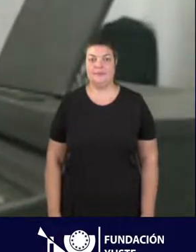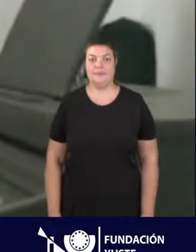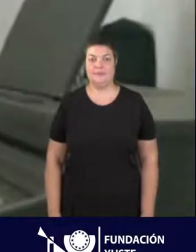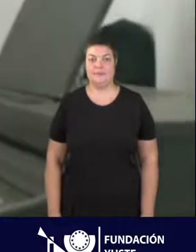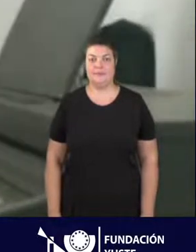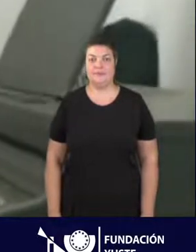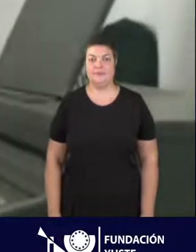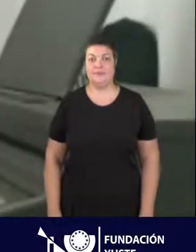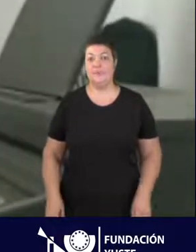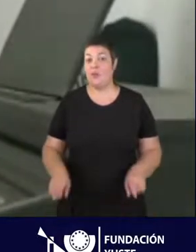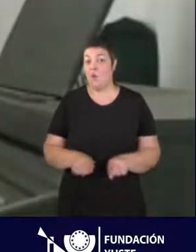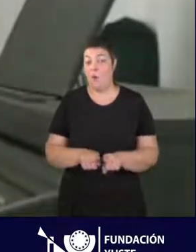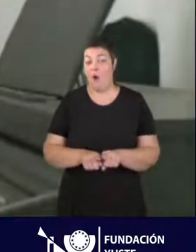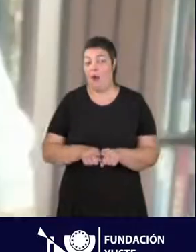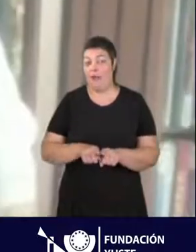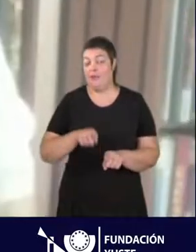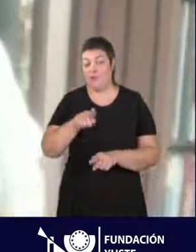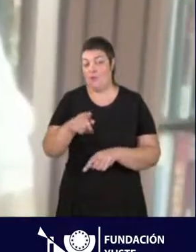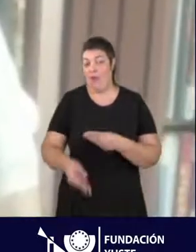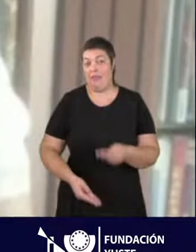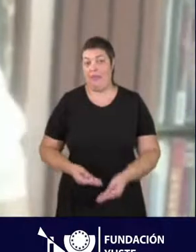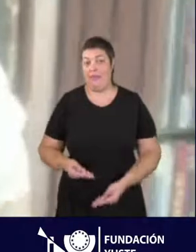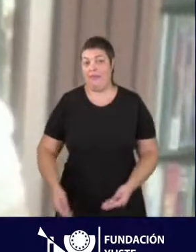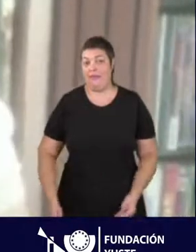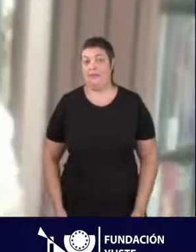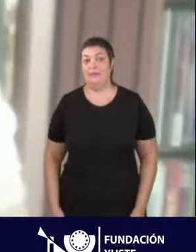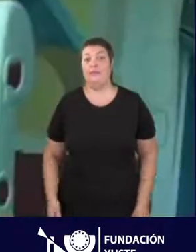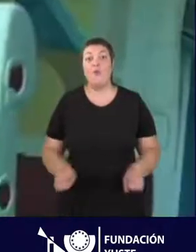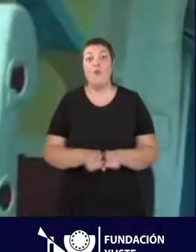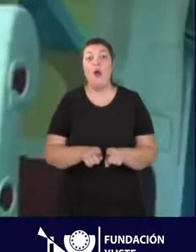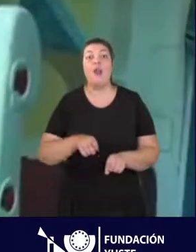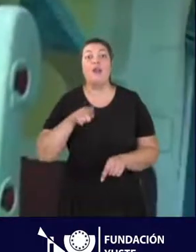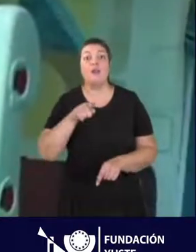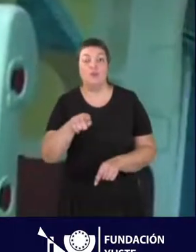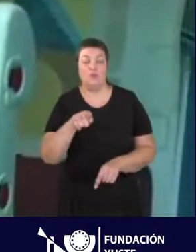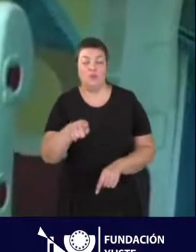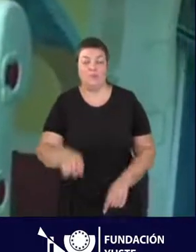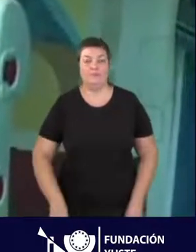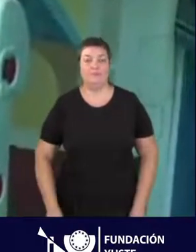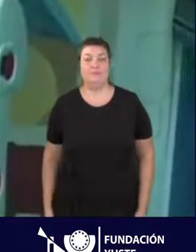tú igual que tú igual que